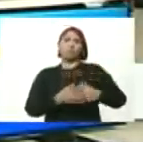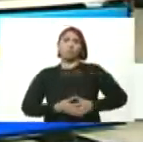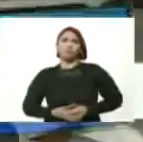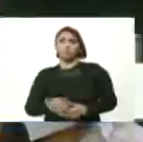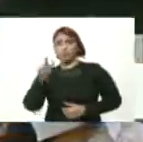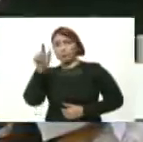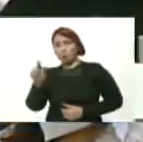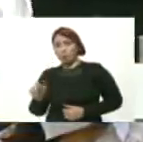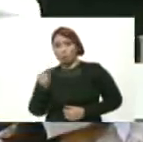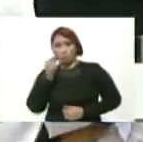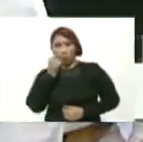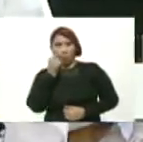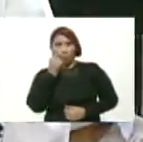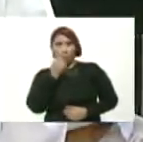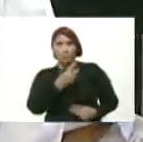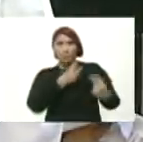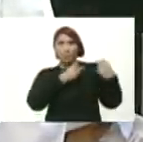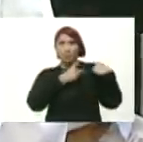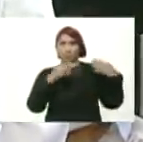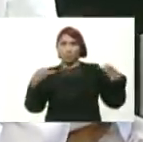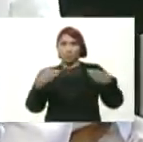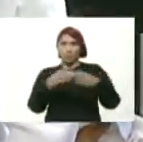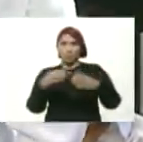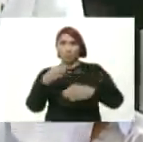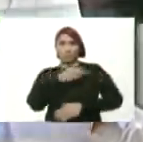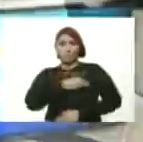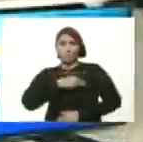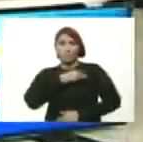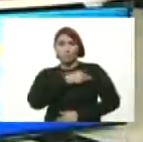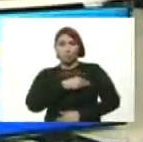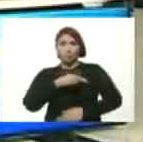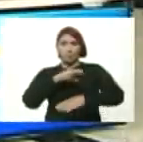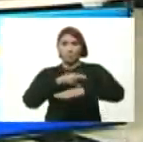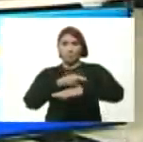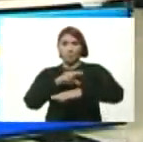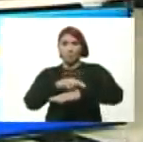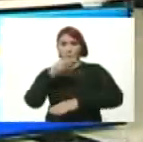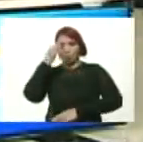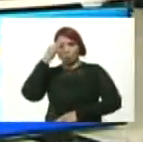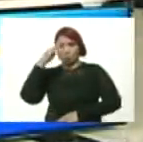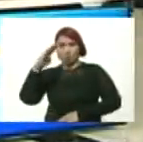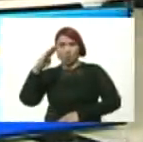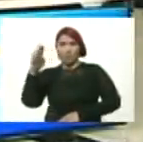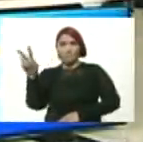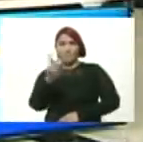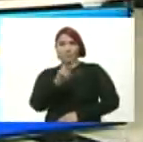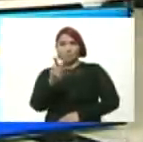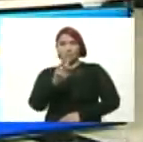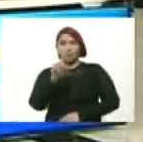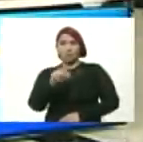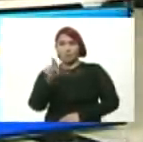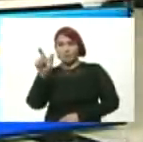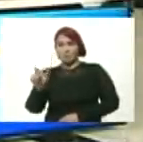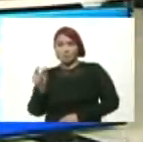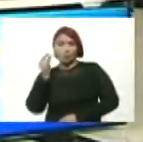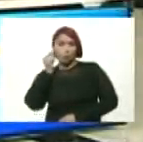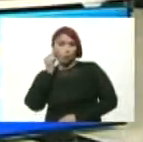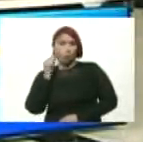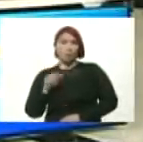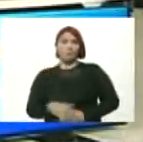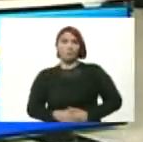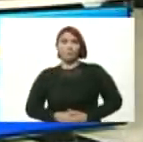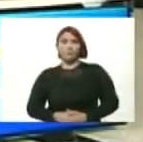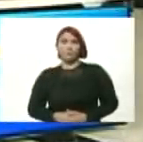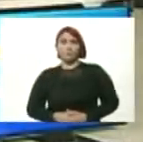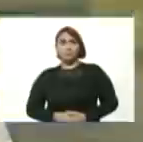reyes del machadato saludo a carmen pérez vicerrectora de la universidad de las ciencias